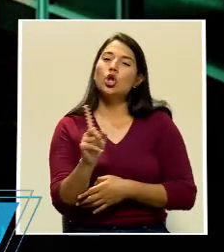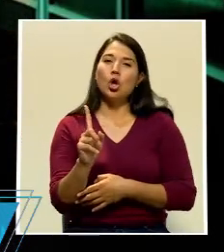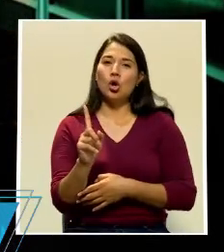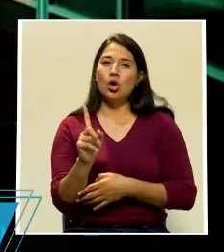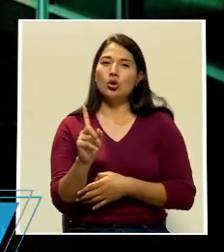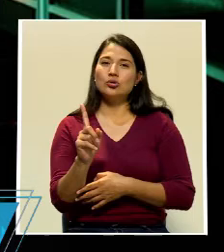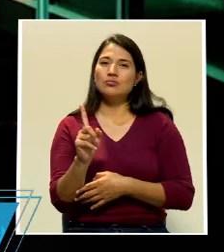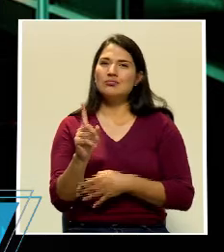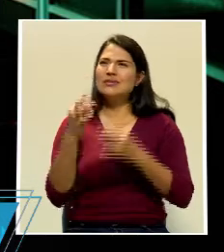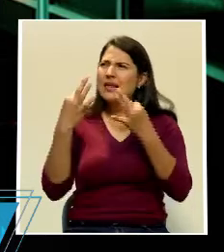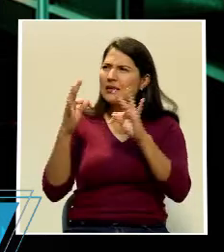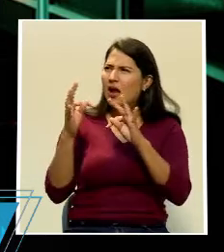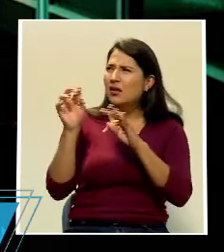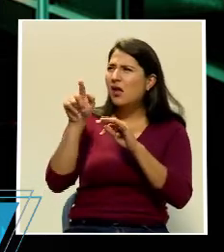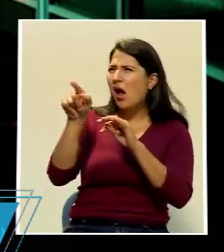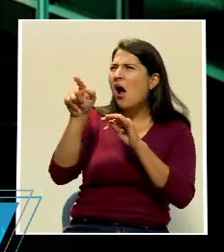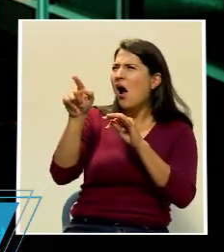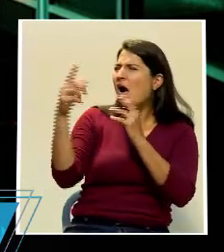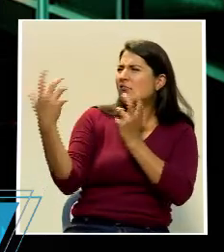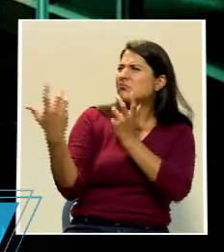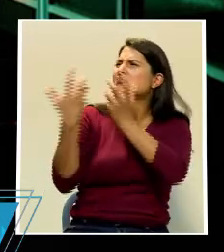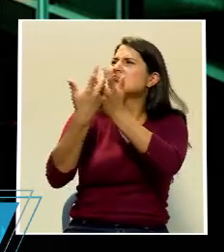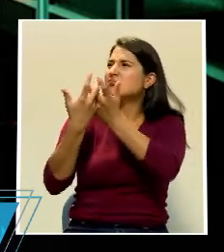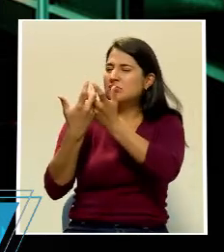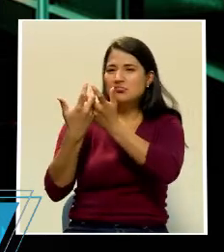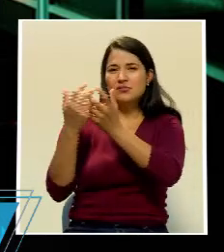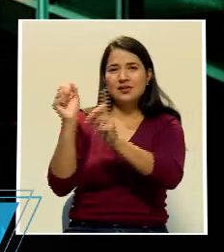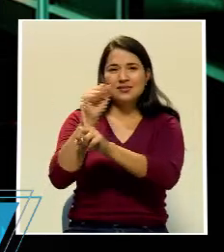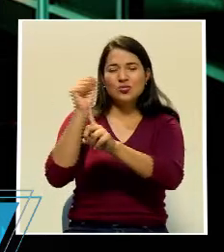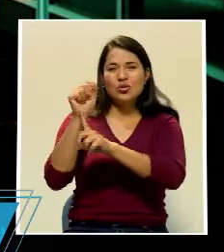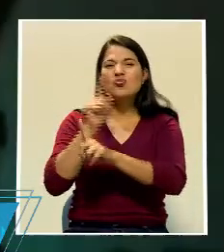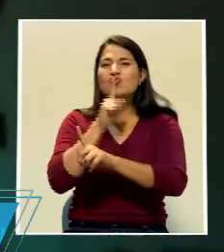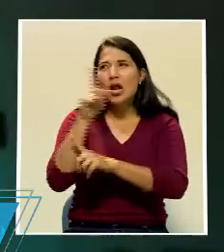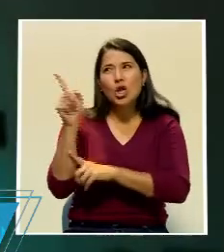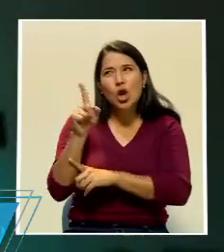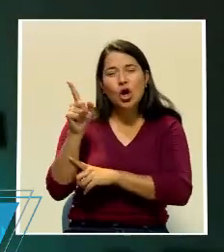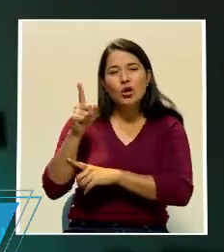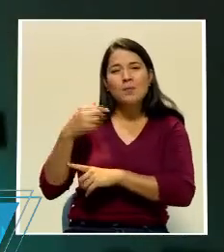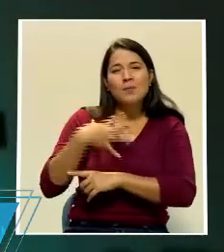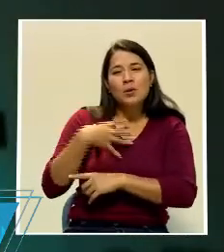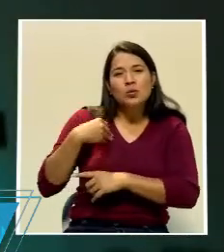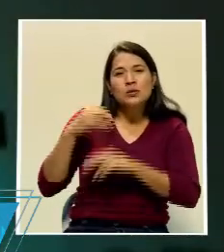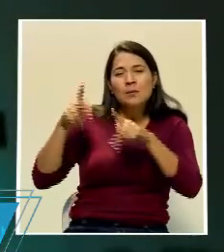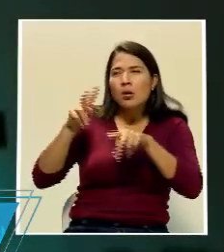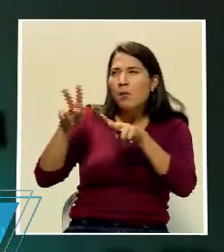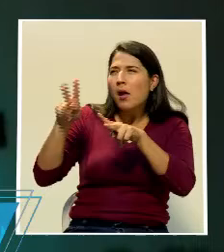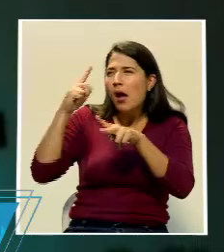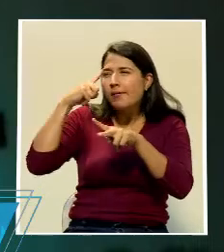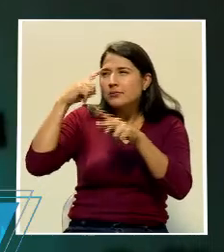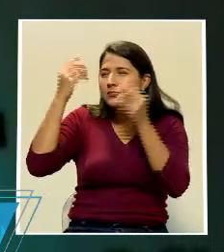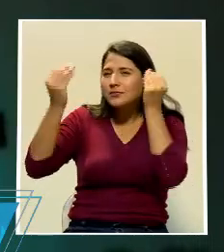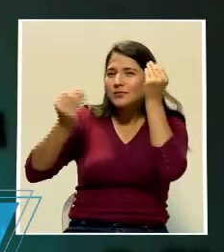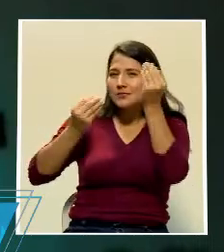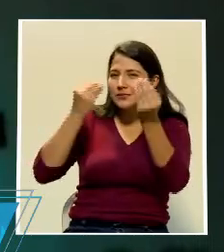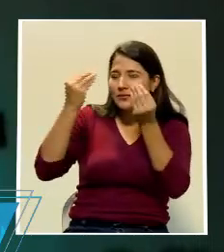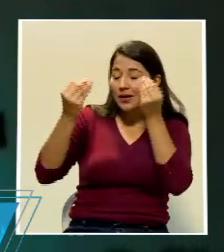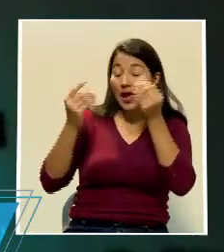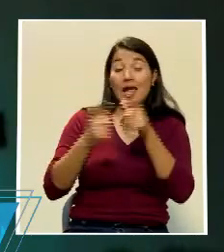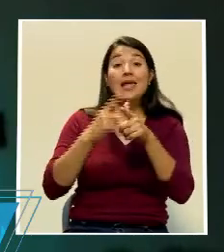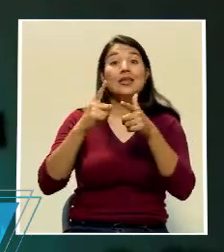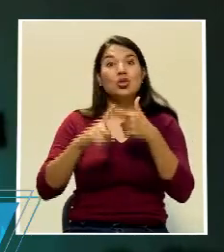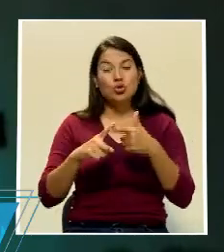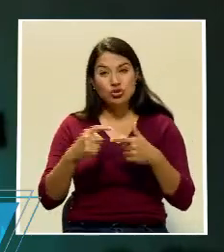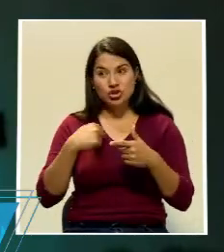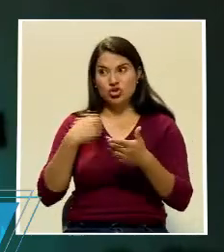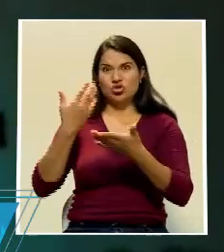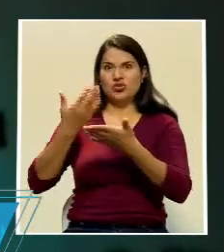tratar de calzar esa hipótesis con respecto a la realidad que se está viviendo. Entonces, cuando yo llegué al sitio, encontré como esta vida tan